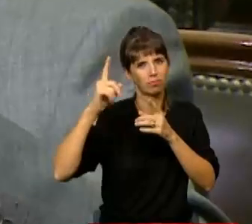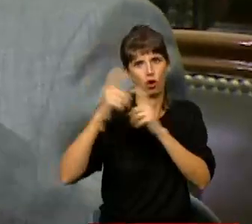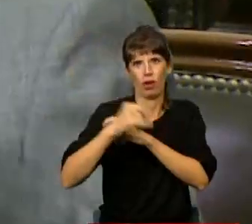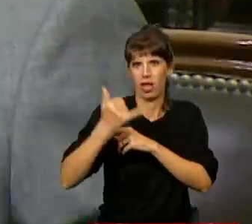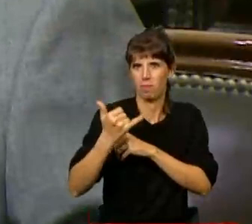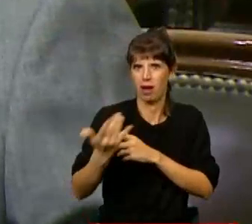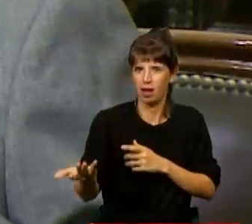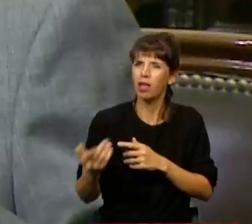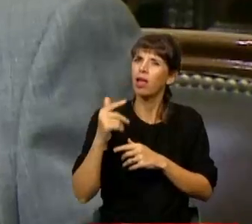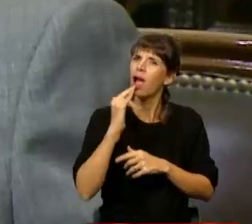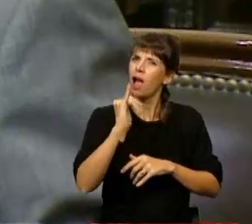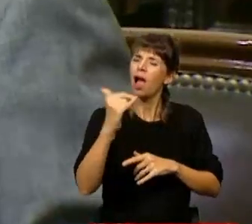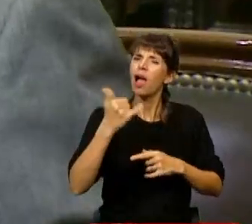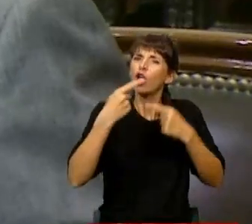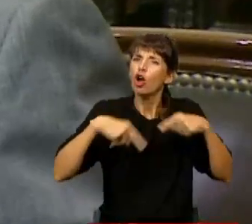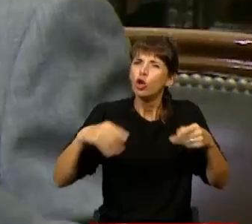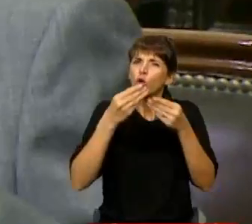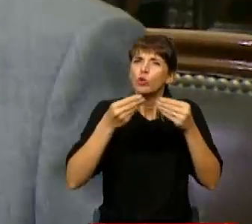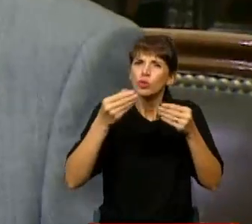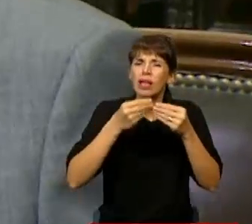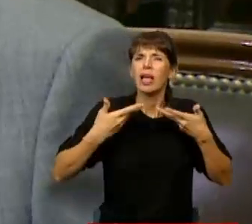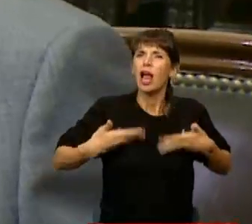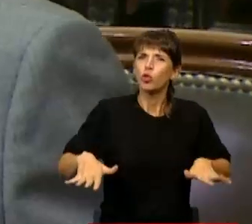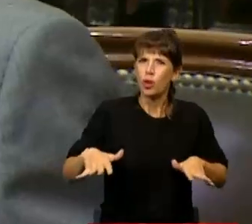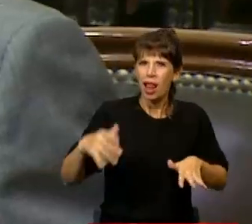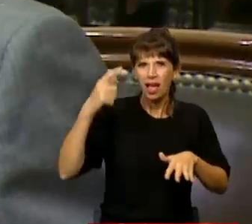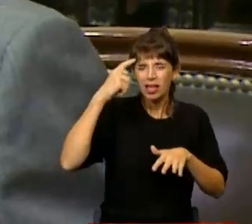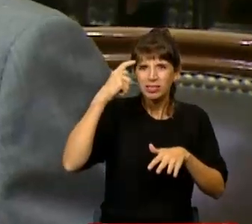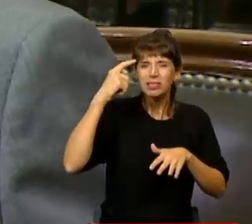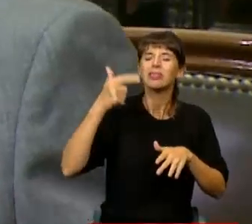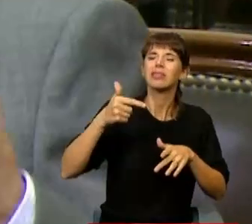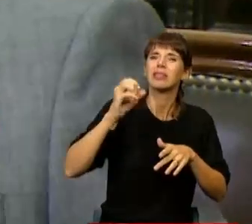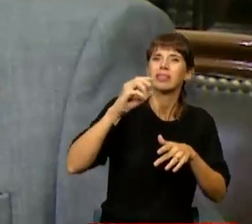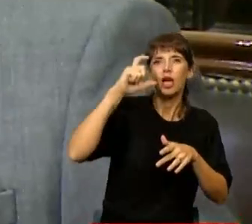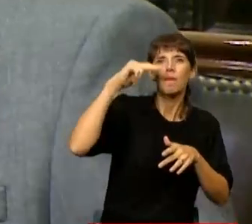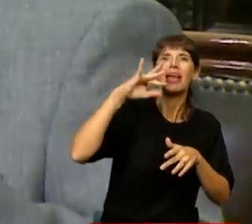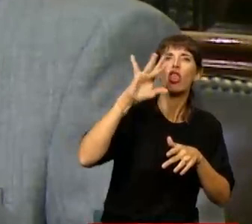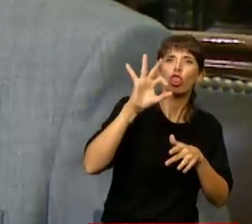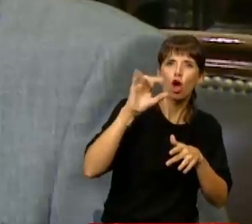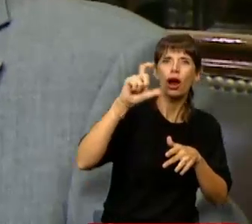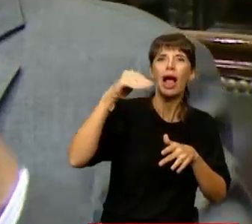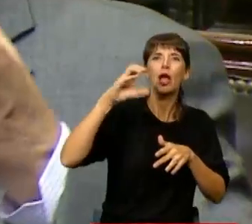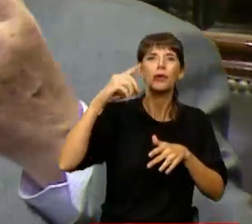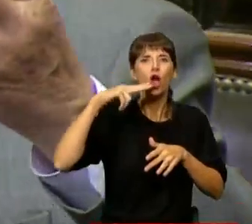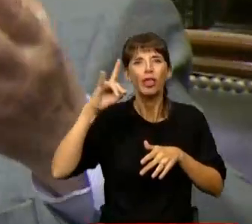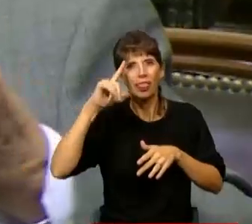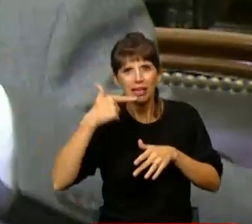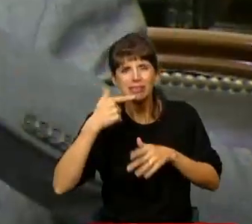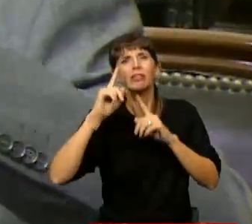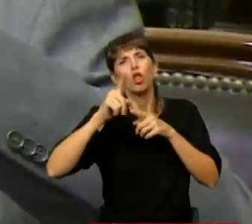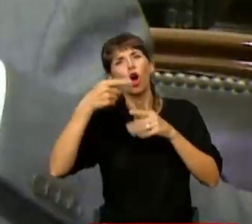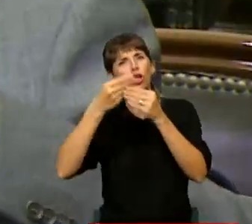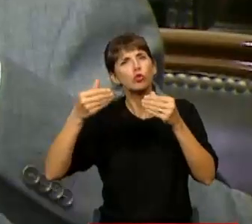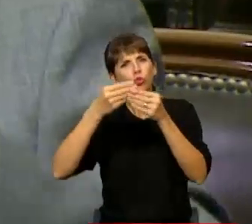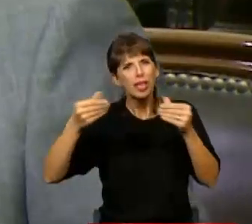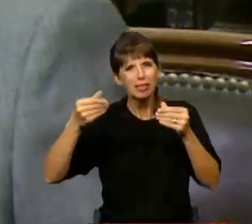que hay productos naturales en nuestra mente que son los endocannabinoides. También está la dopamina, también está,